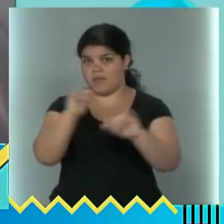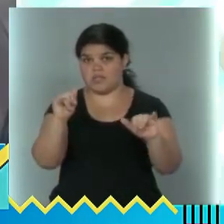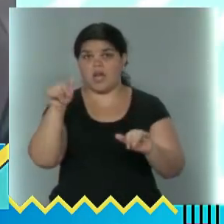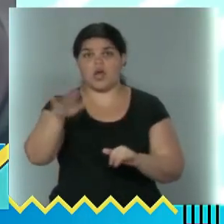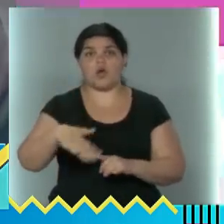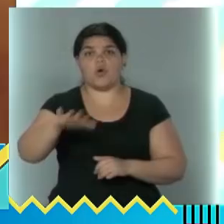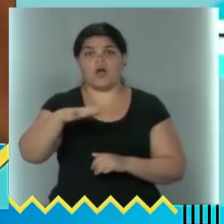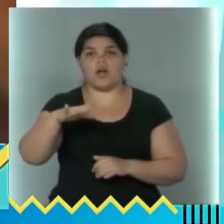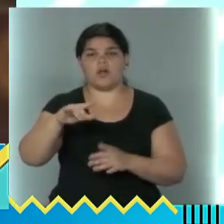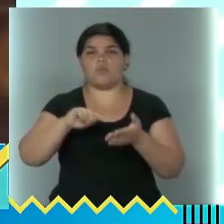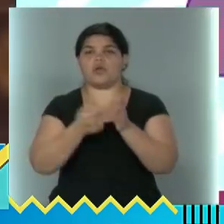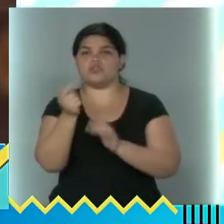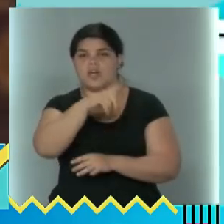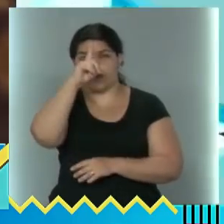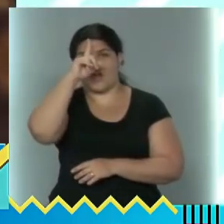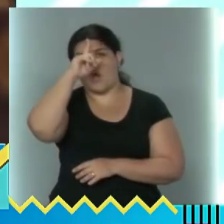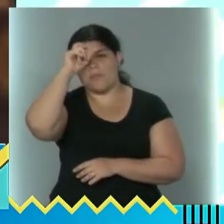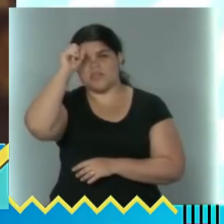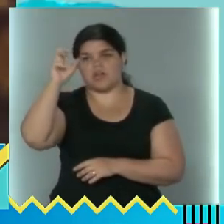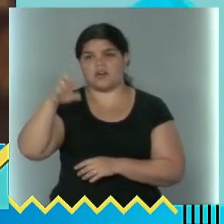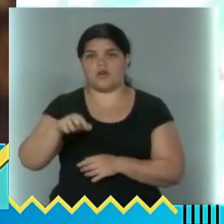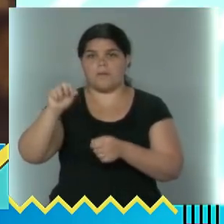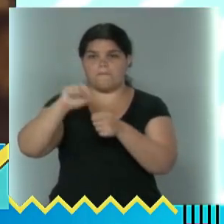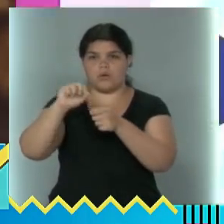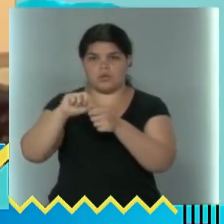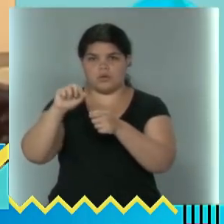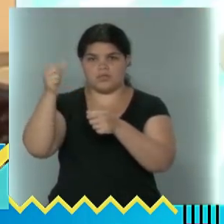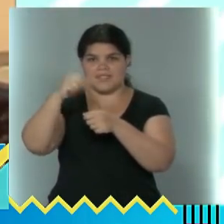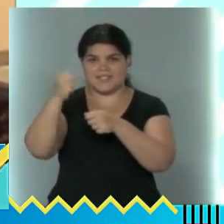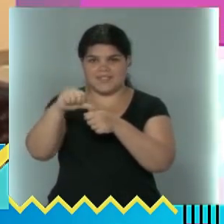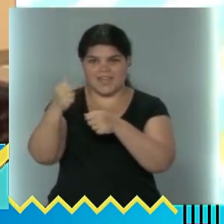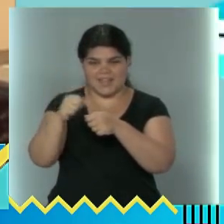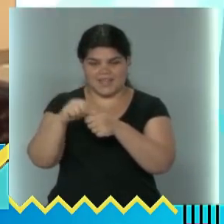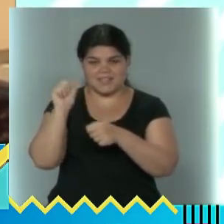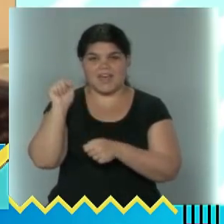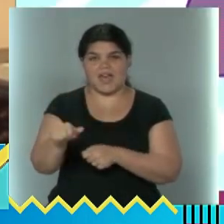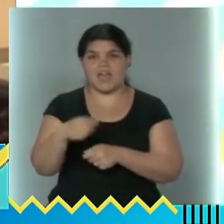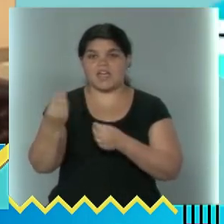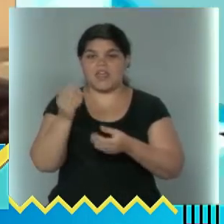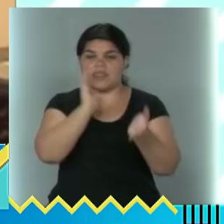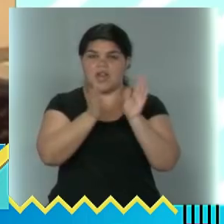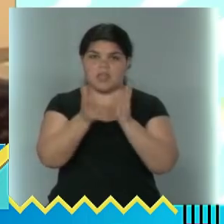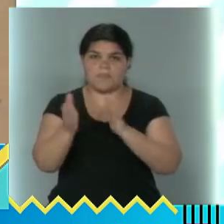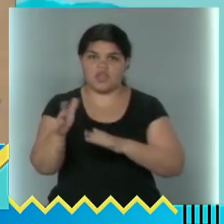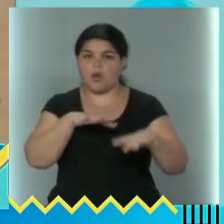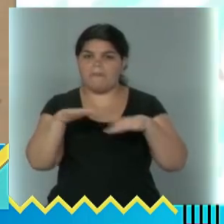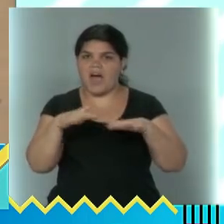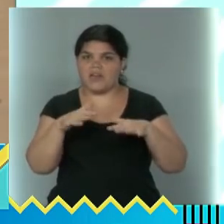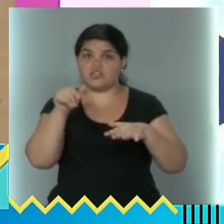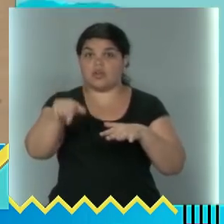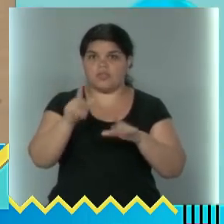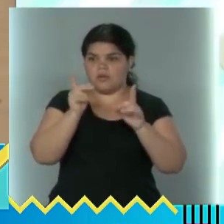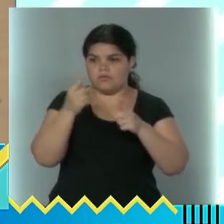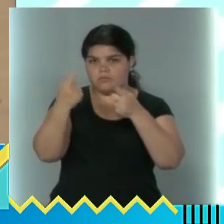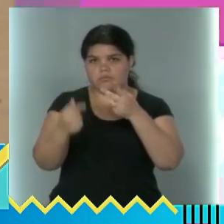Hospital Posada de Buenos Aires, que es un centro muy serio y tiene un grupo muy bueno de tratamiento de la enfermedad de Parkinson y mucha experiencia en cirugía, hacía este